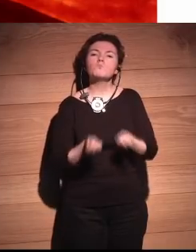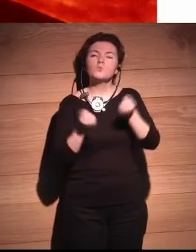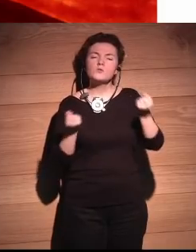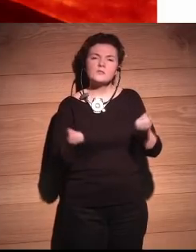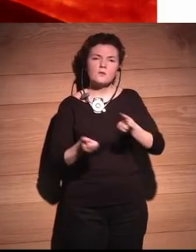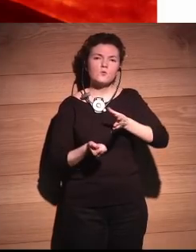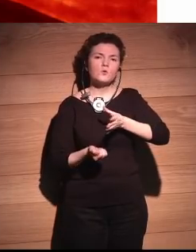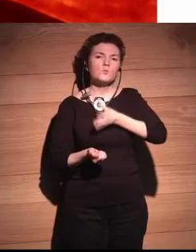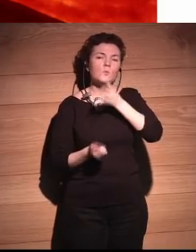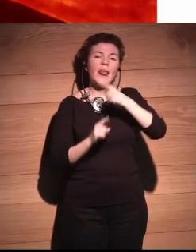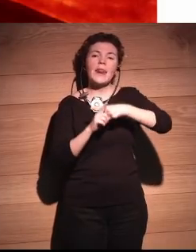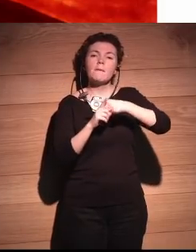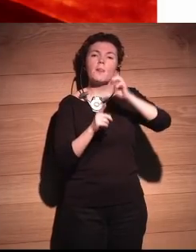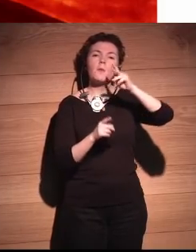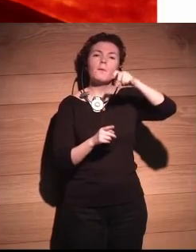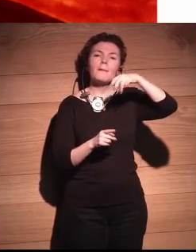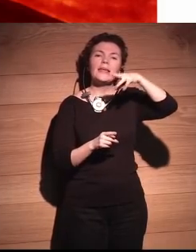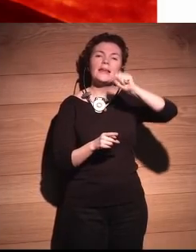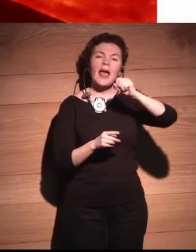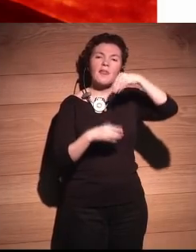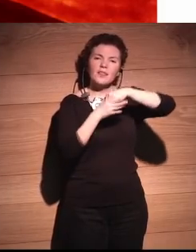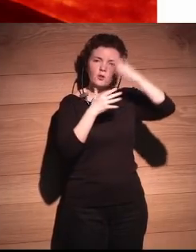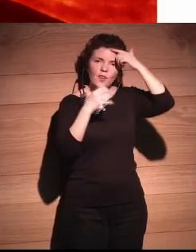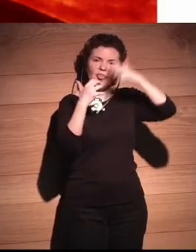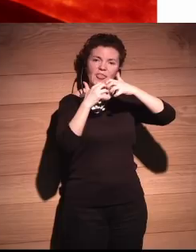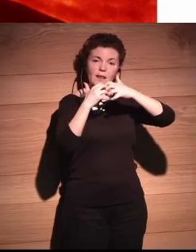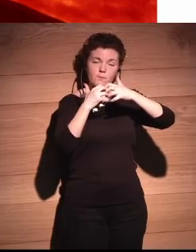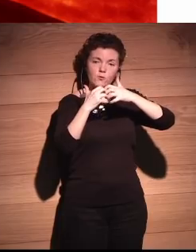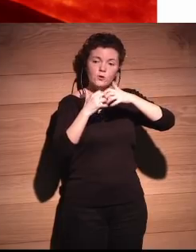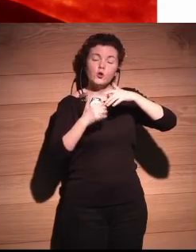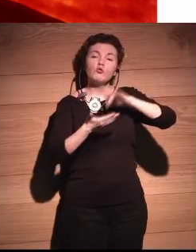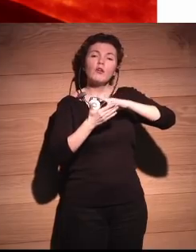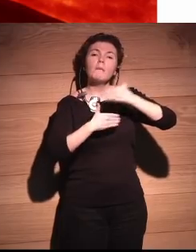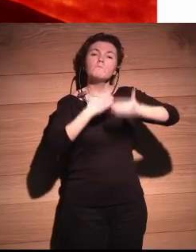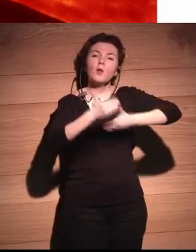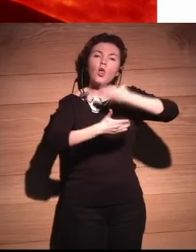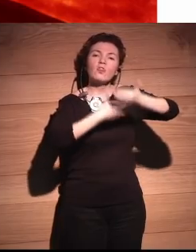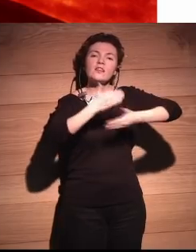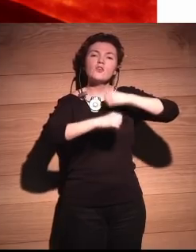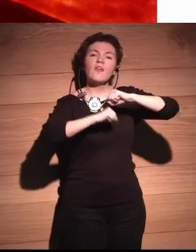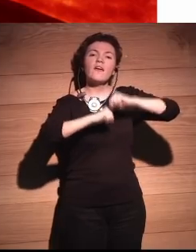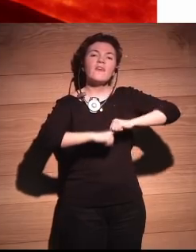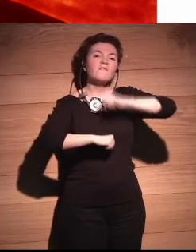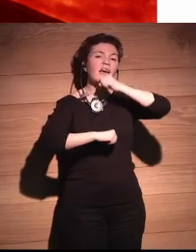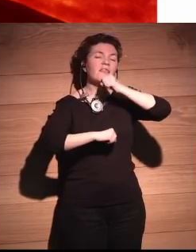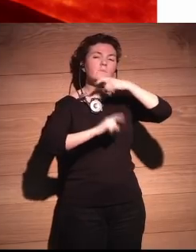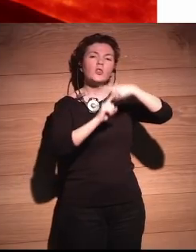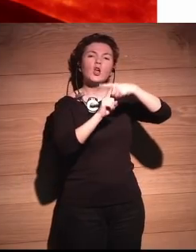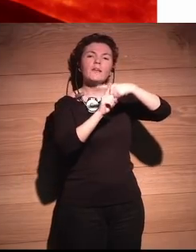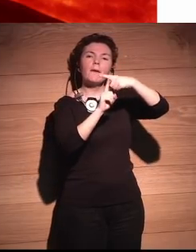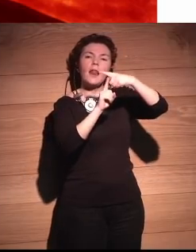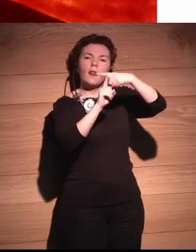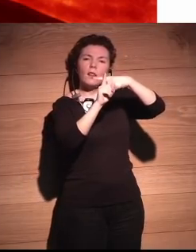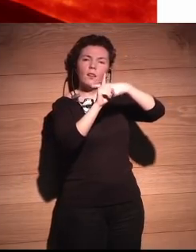por el nivel de dopamina en el cerebro. Durante nuestro proceso de envejecimiento, este nivel sigue bajando.